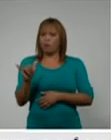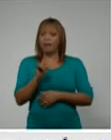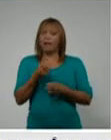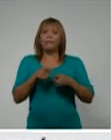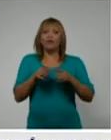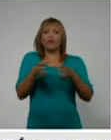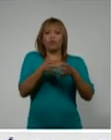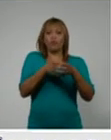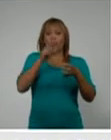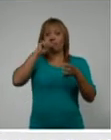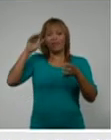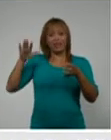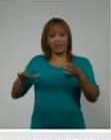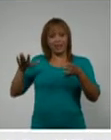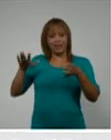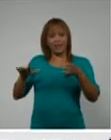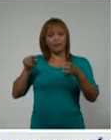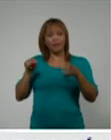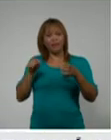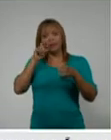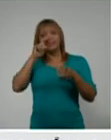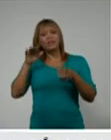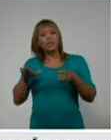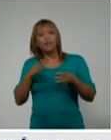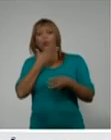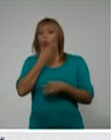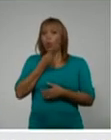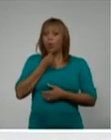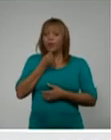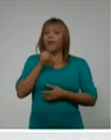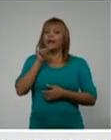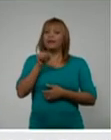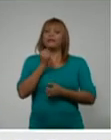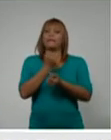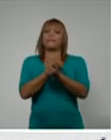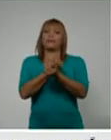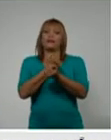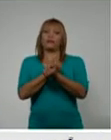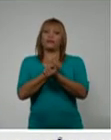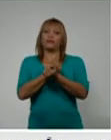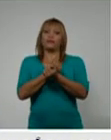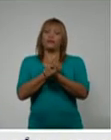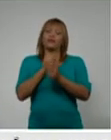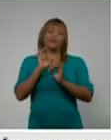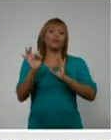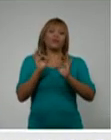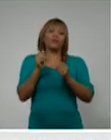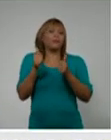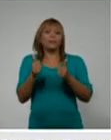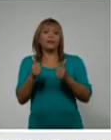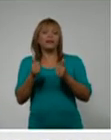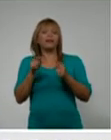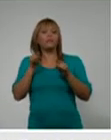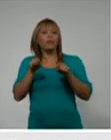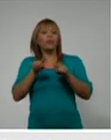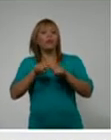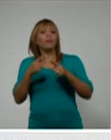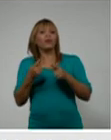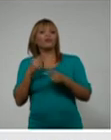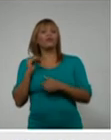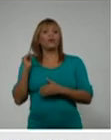grupo, que tal vez es el que a lo mejor sabe menos protegerse, es una obligación de los